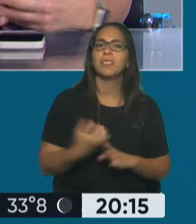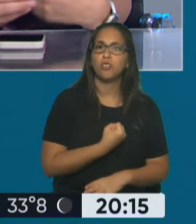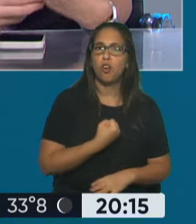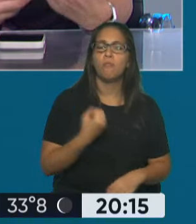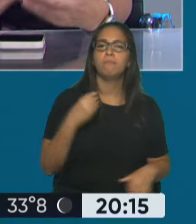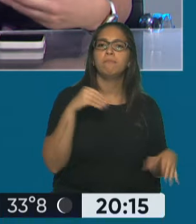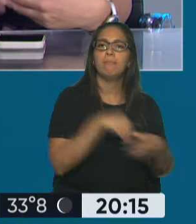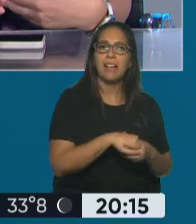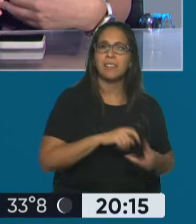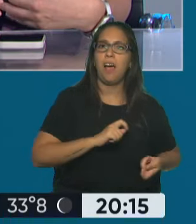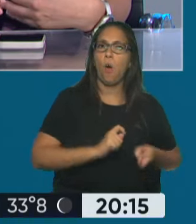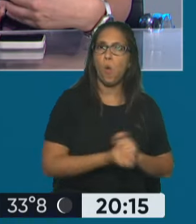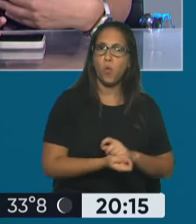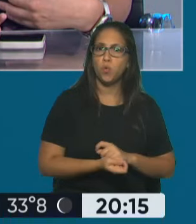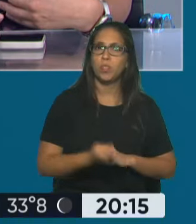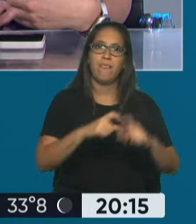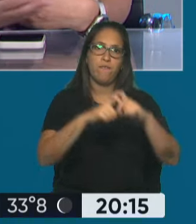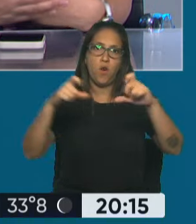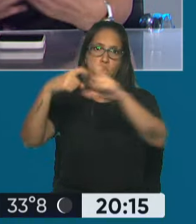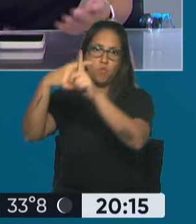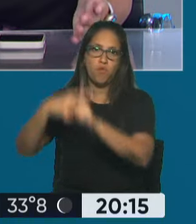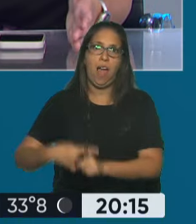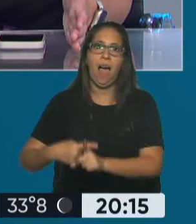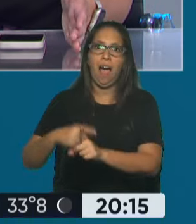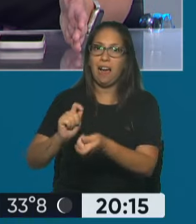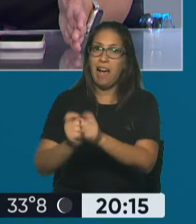un cambio en la fórmula de jubilación que